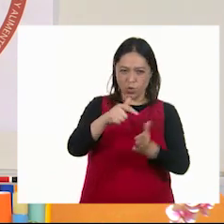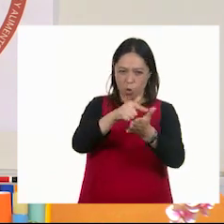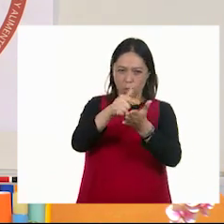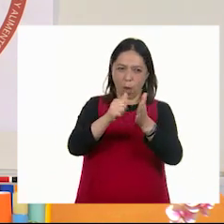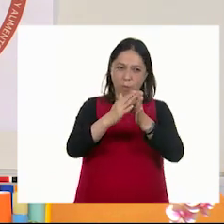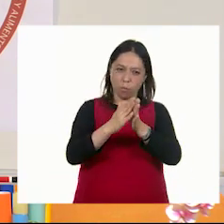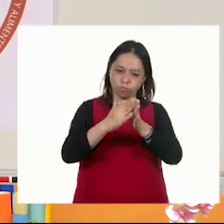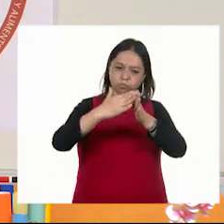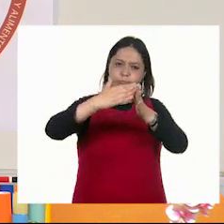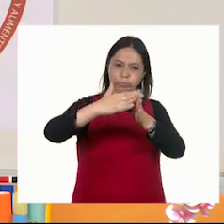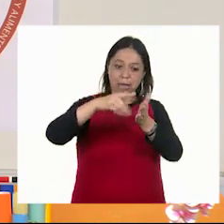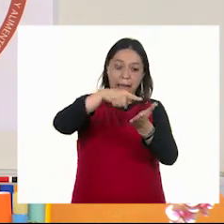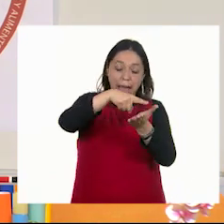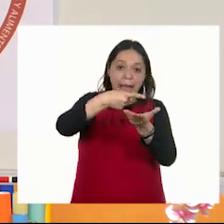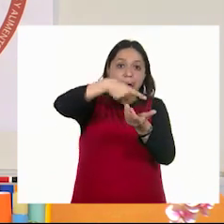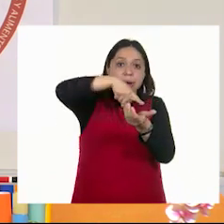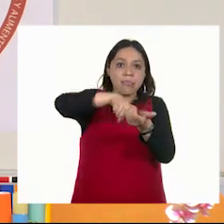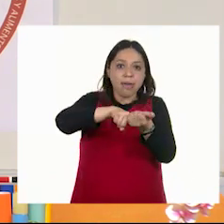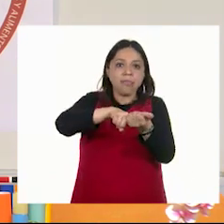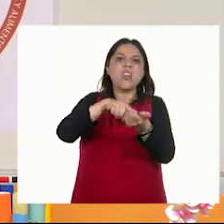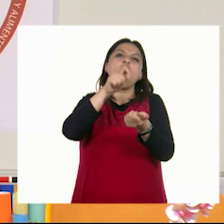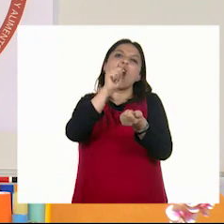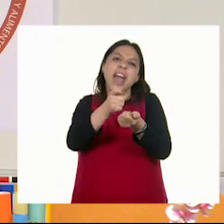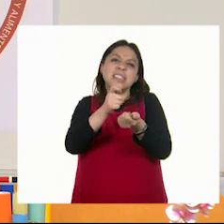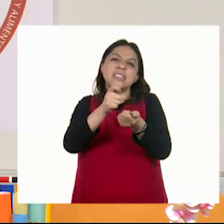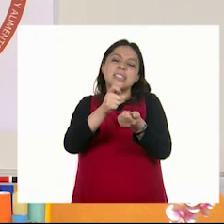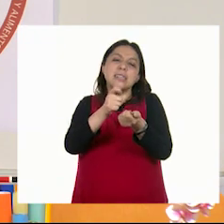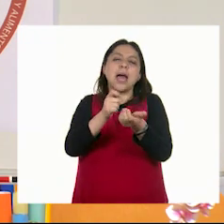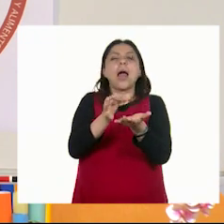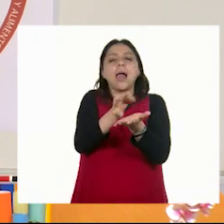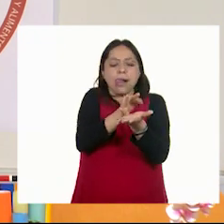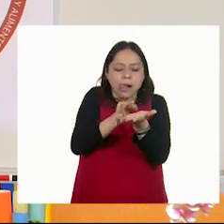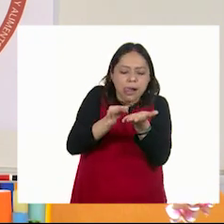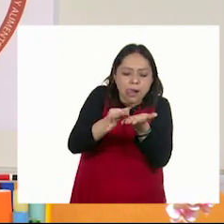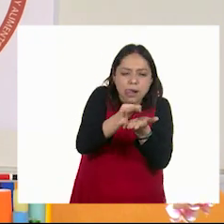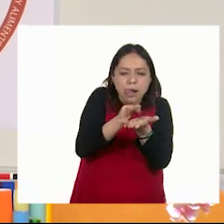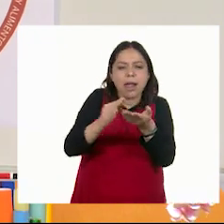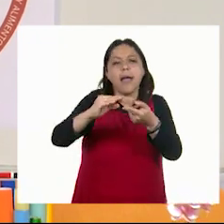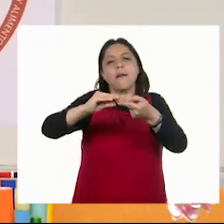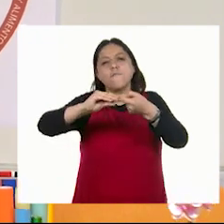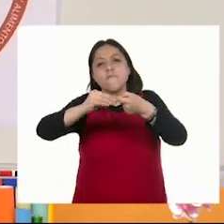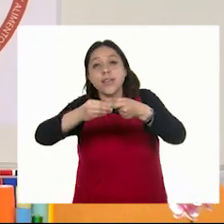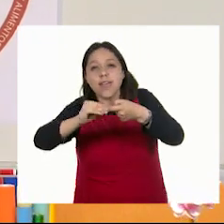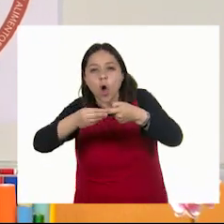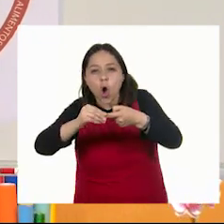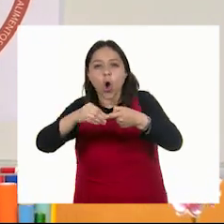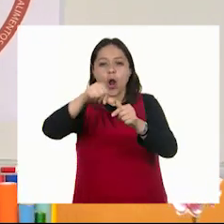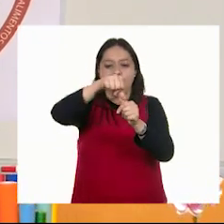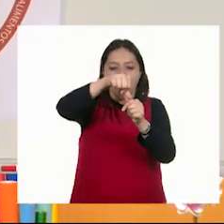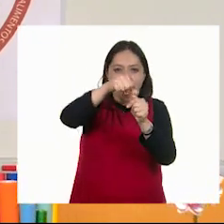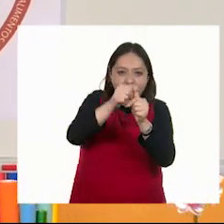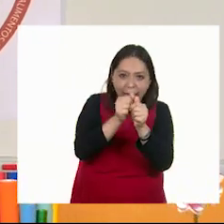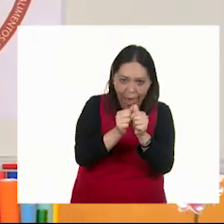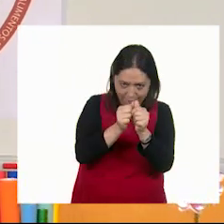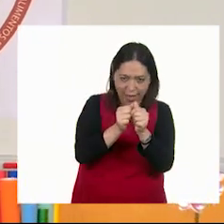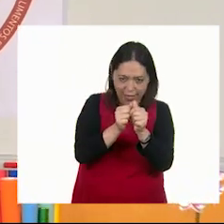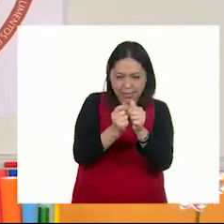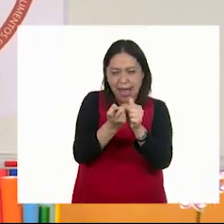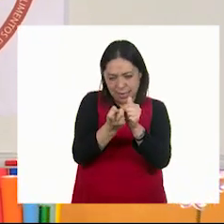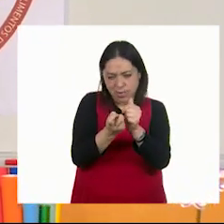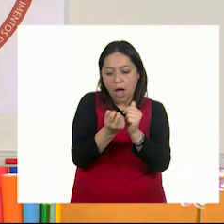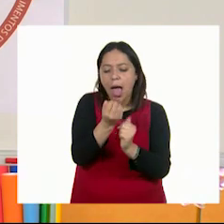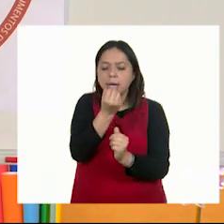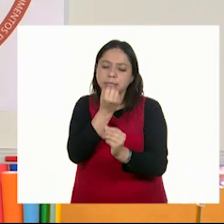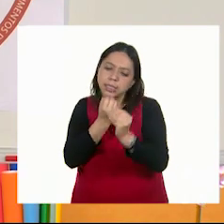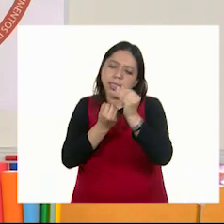colocar todas las leguminosas. Lo que comentamos, lentejas, frijolitos, habas. Se deben comer un poquito